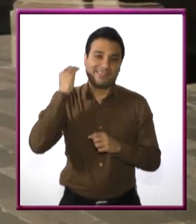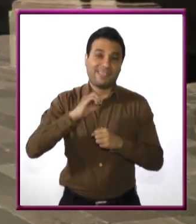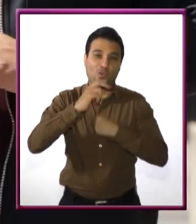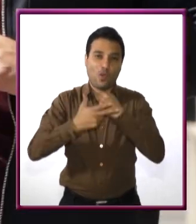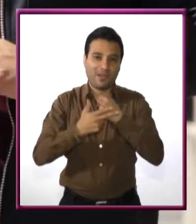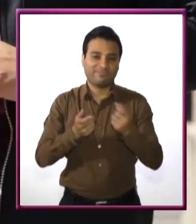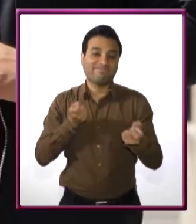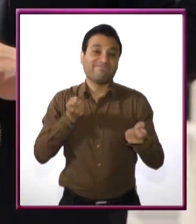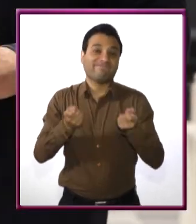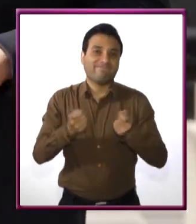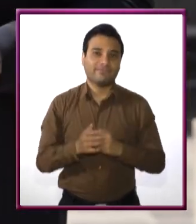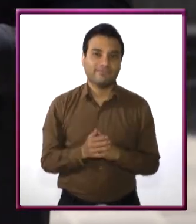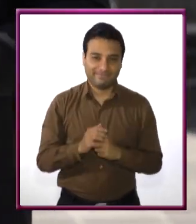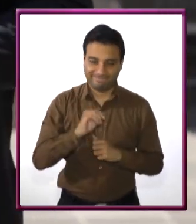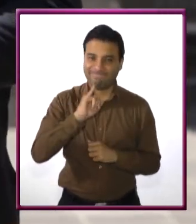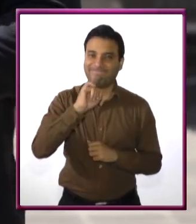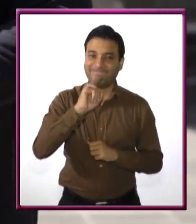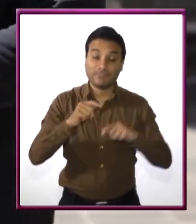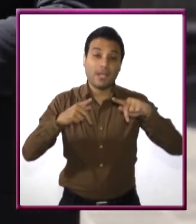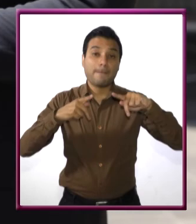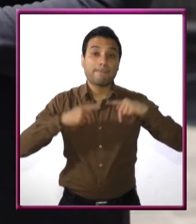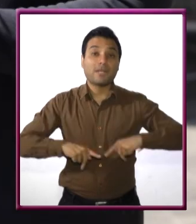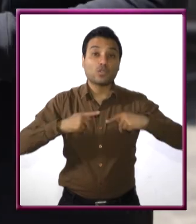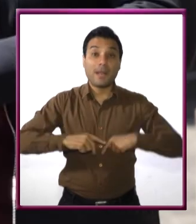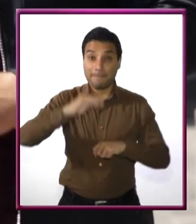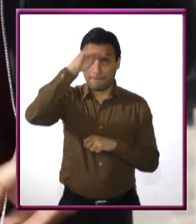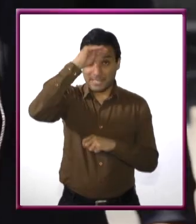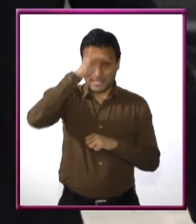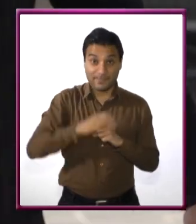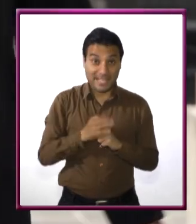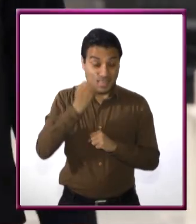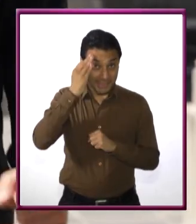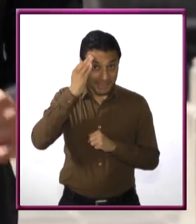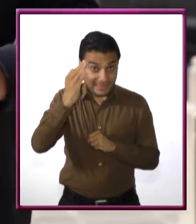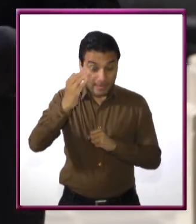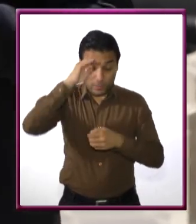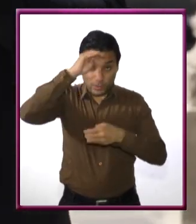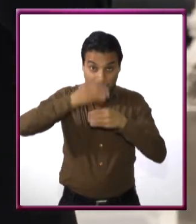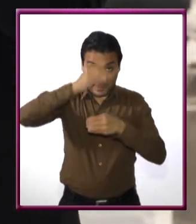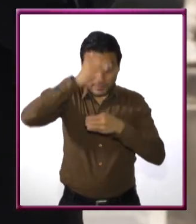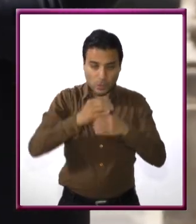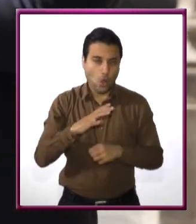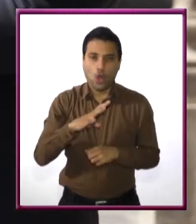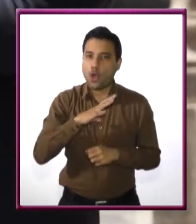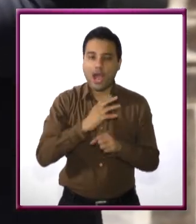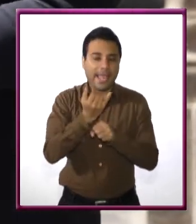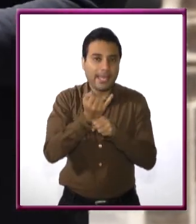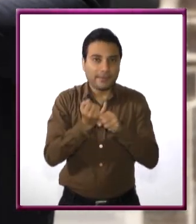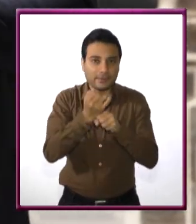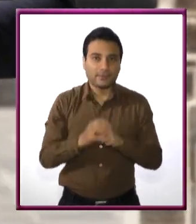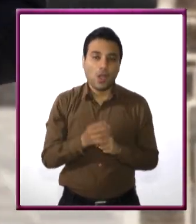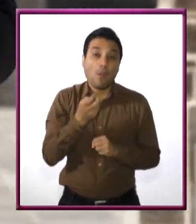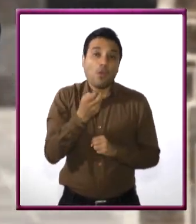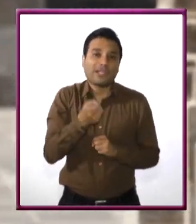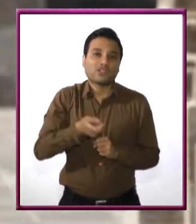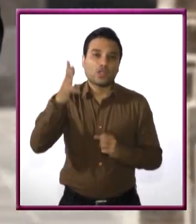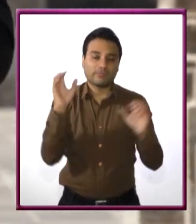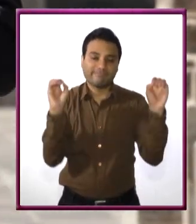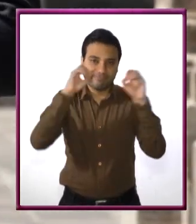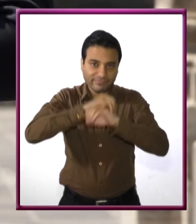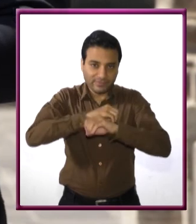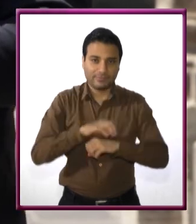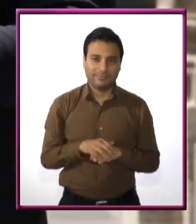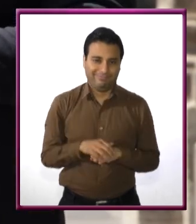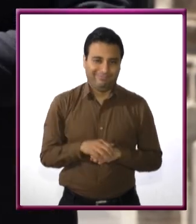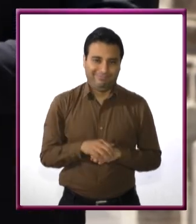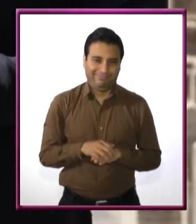importante. Es cierto, muchas veces se piensa que en la Edad Media no hubo conocimiento, por eso se le asocia con la oscuridad. Pero